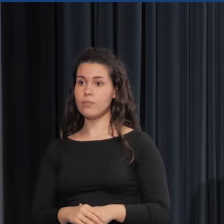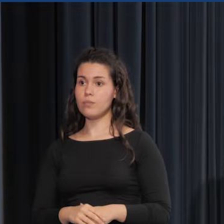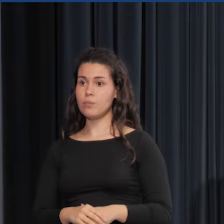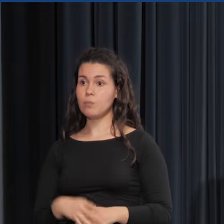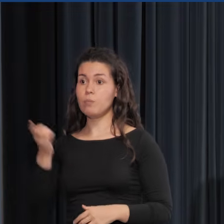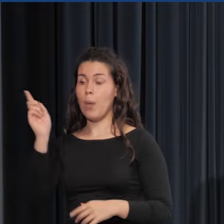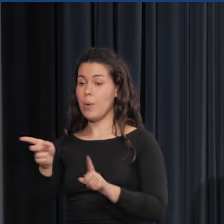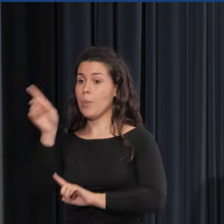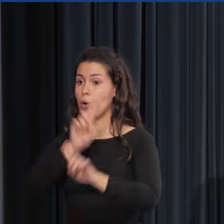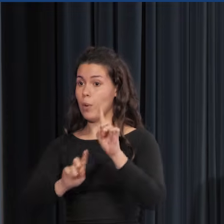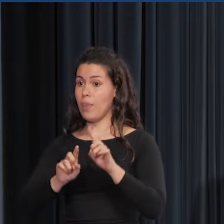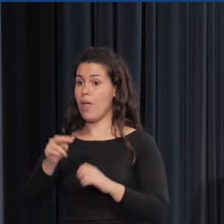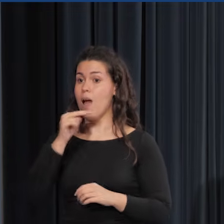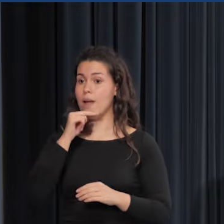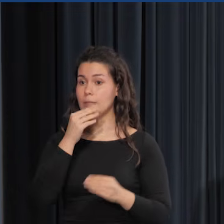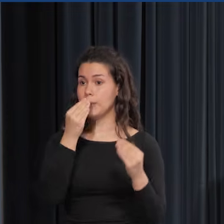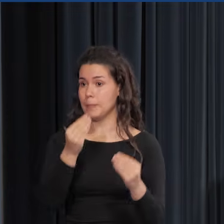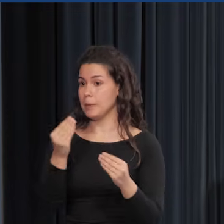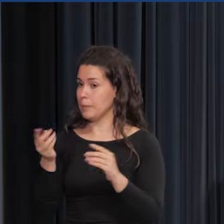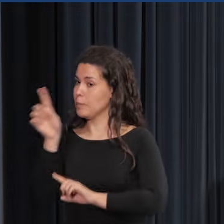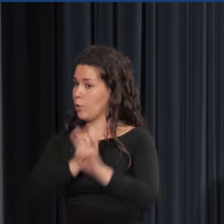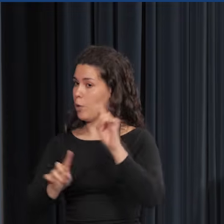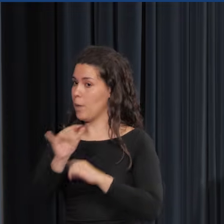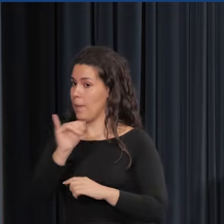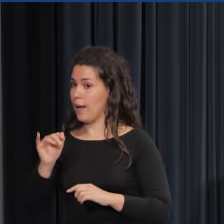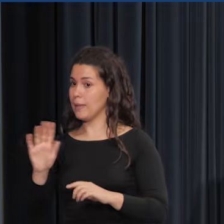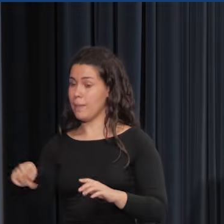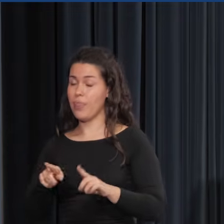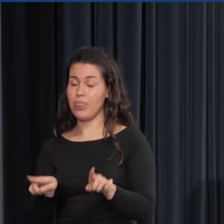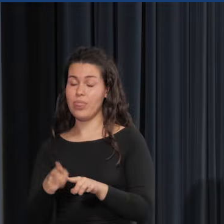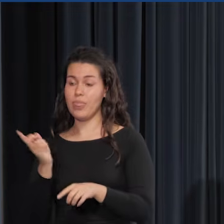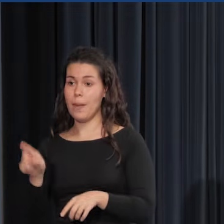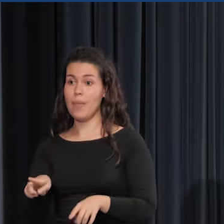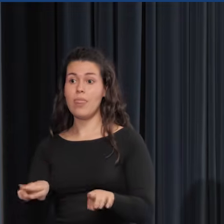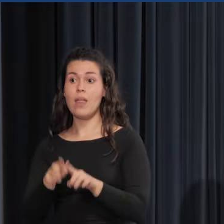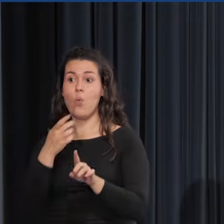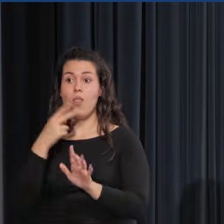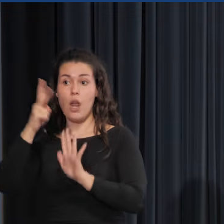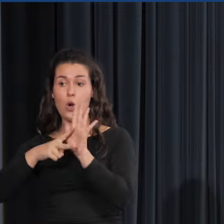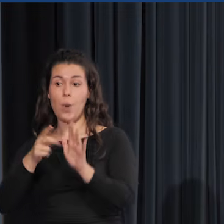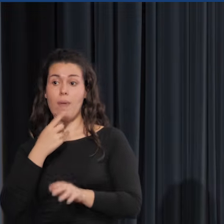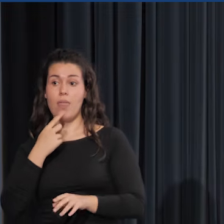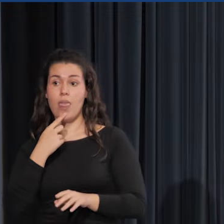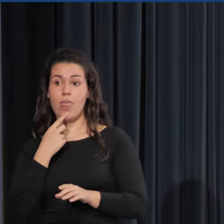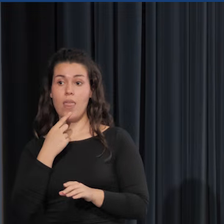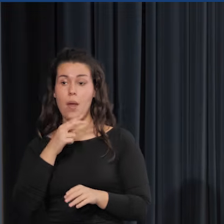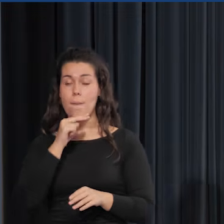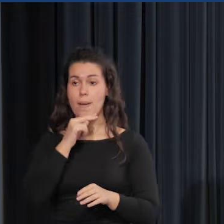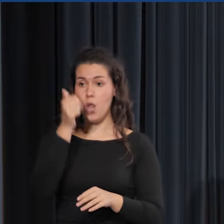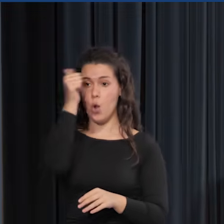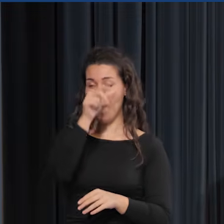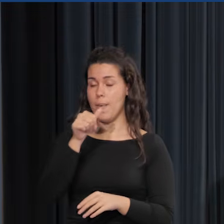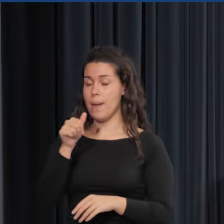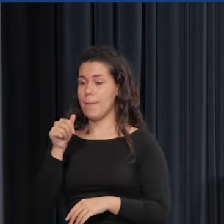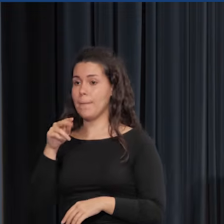aseos adecuados. Aunque la normativa obliga a que las empresas deben disponer de aseos separados para hombres y mujeres, muchas obras